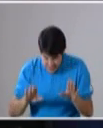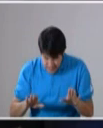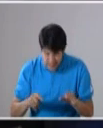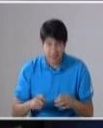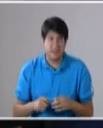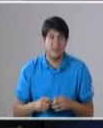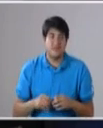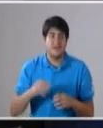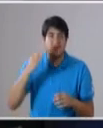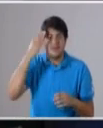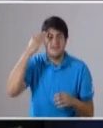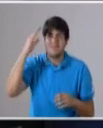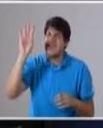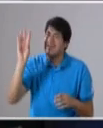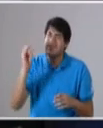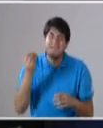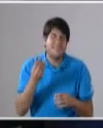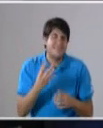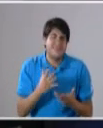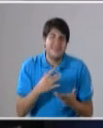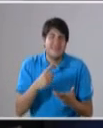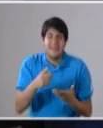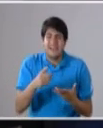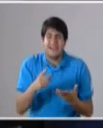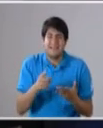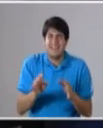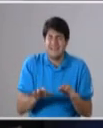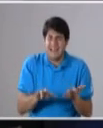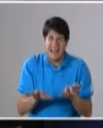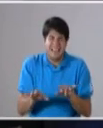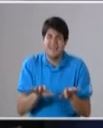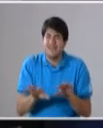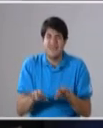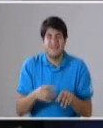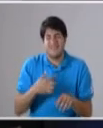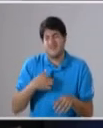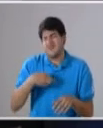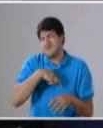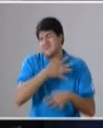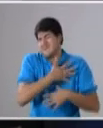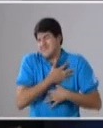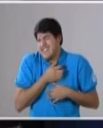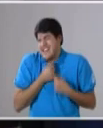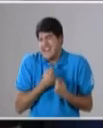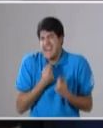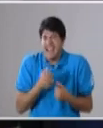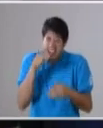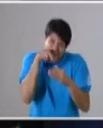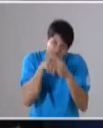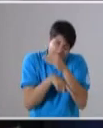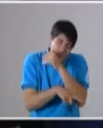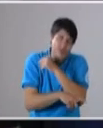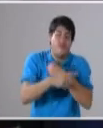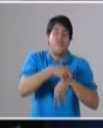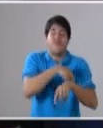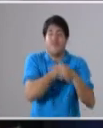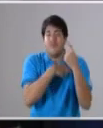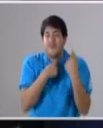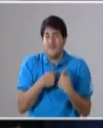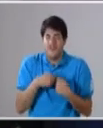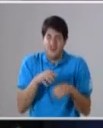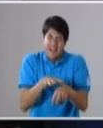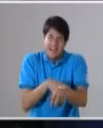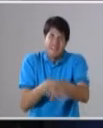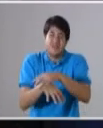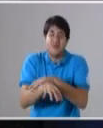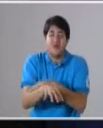adoración. Saber qué tiene, hermano. Las notas esas como que le arrancan algo a uno de lo más profundo de su ser.